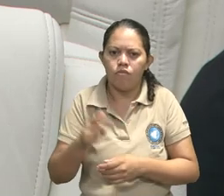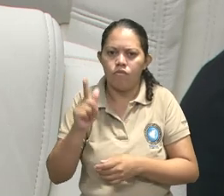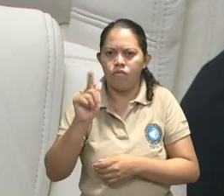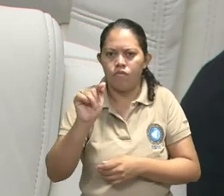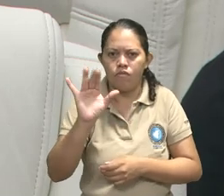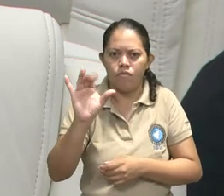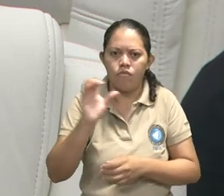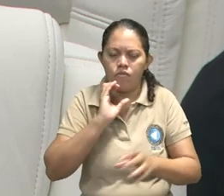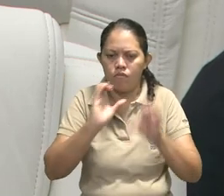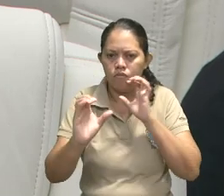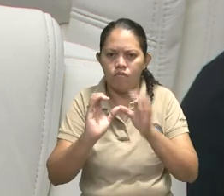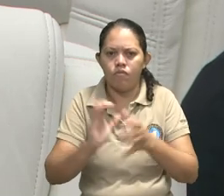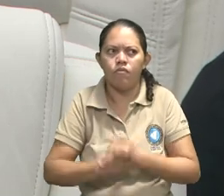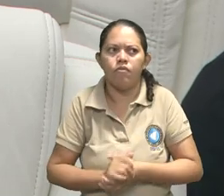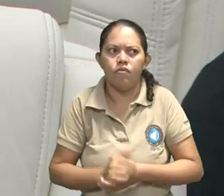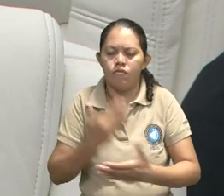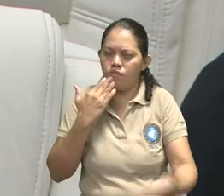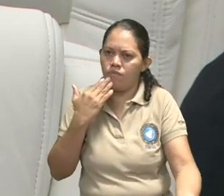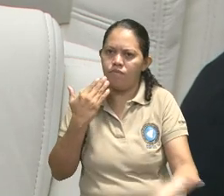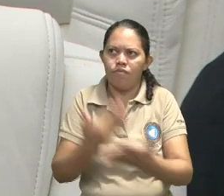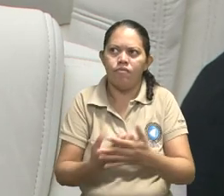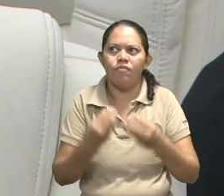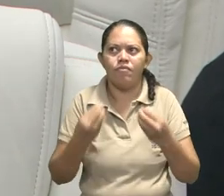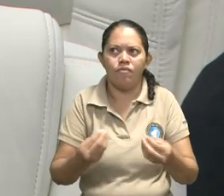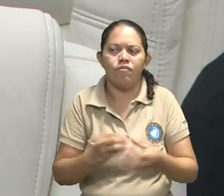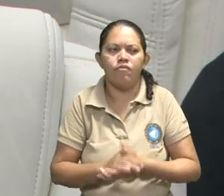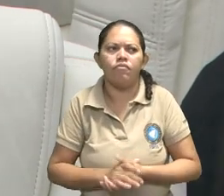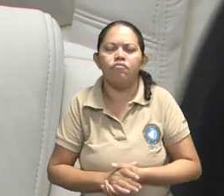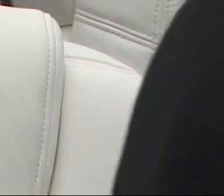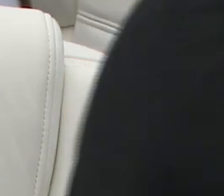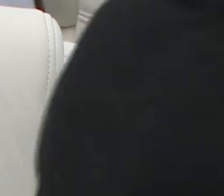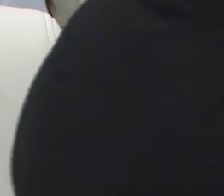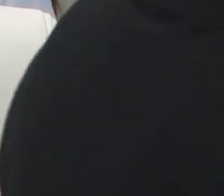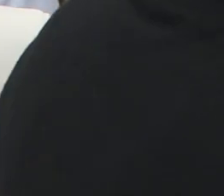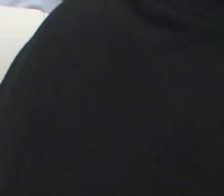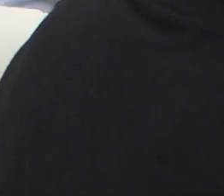de telecomunicaciones. Muchas gracias, diputados y diputadas.